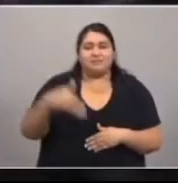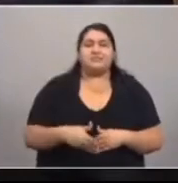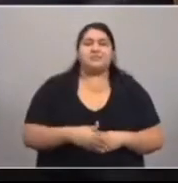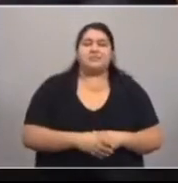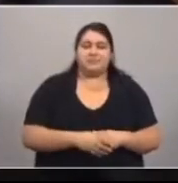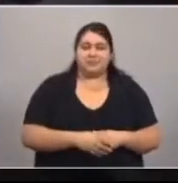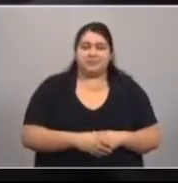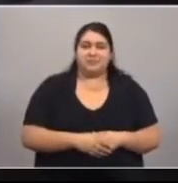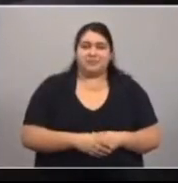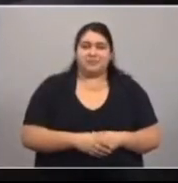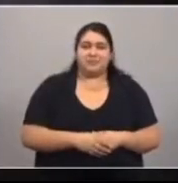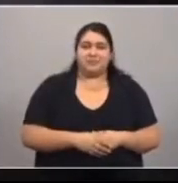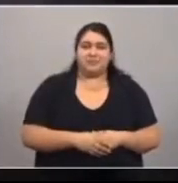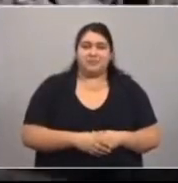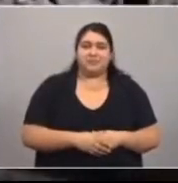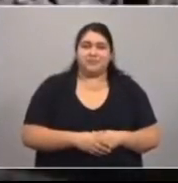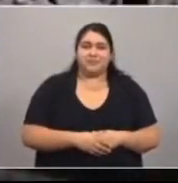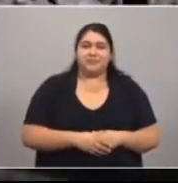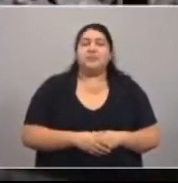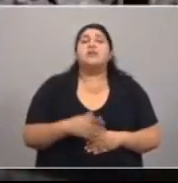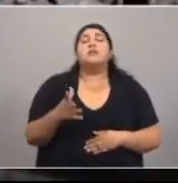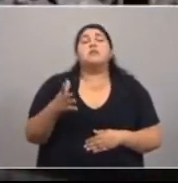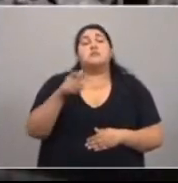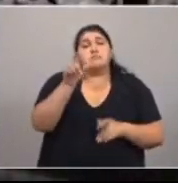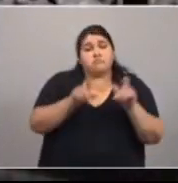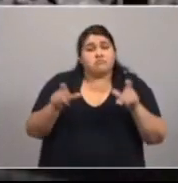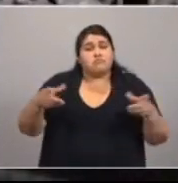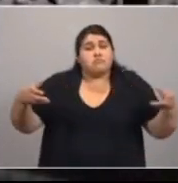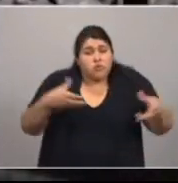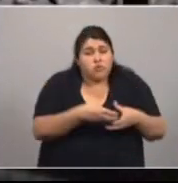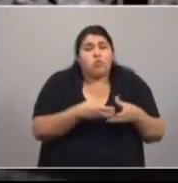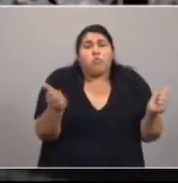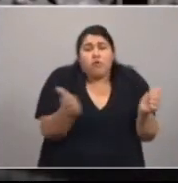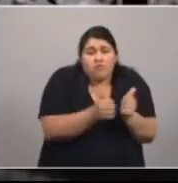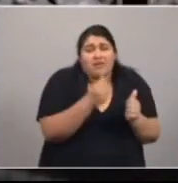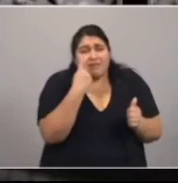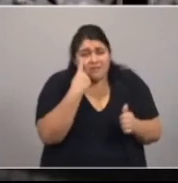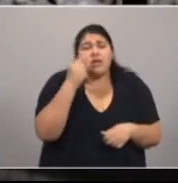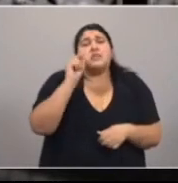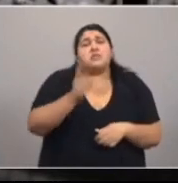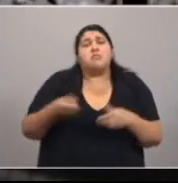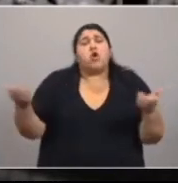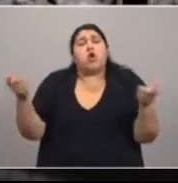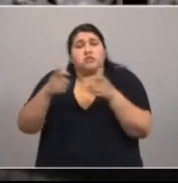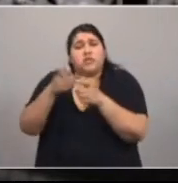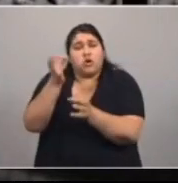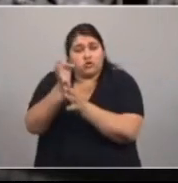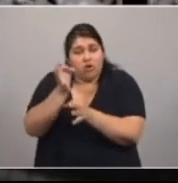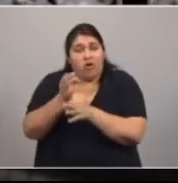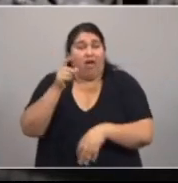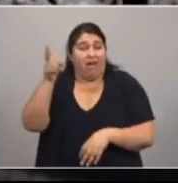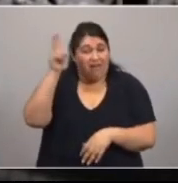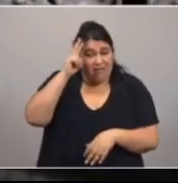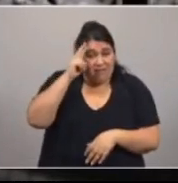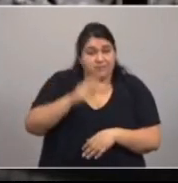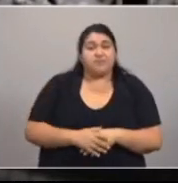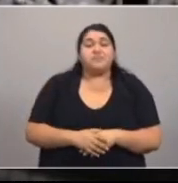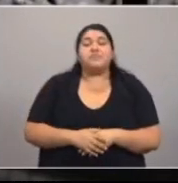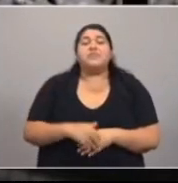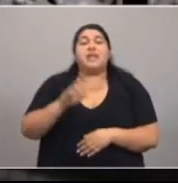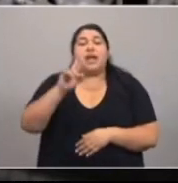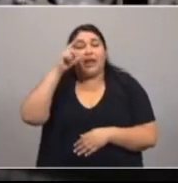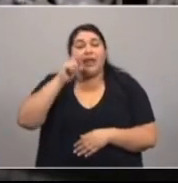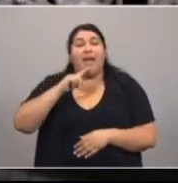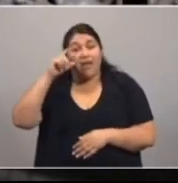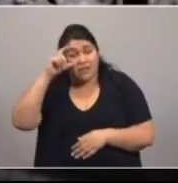Autoridades del Honorable Consejo Deliberante y del Consejo Escolar de Florencio Varela, al licenciado Gustavo Gorriarte y a la docente y profesora